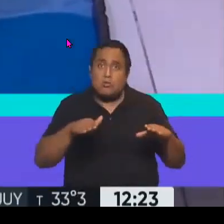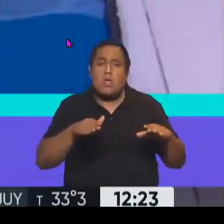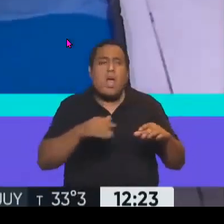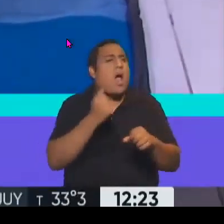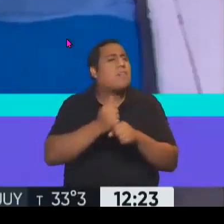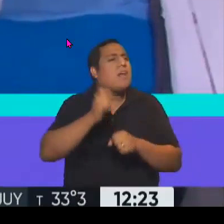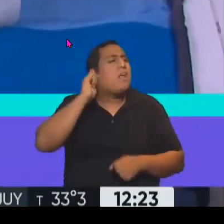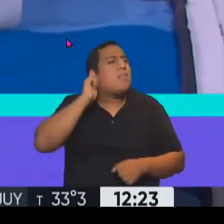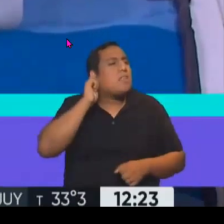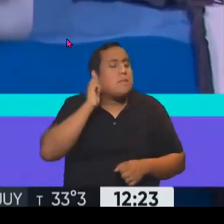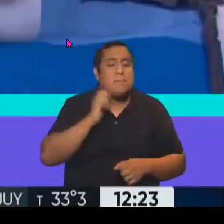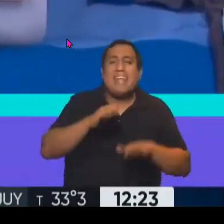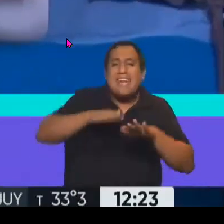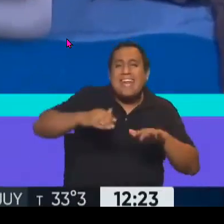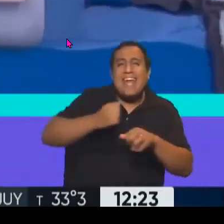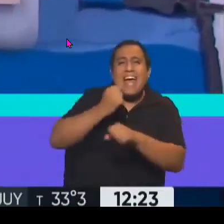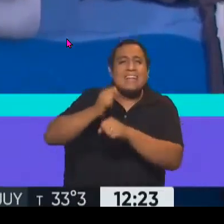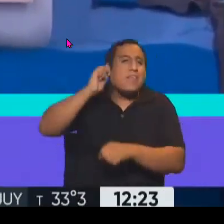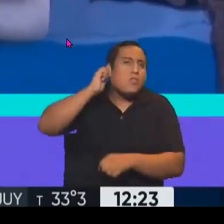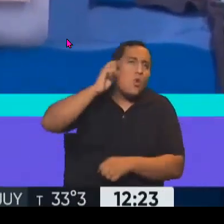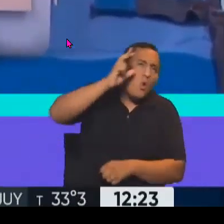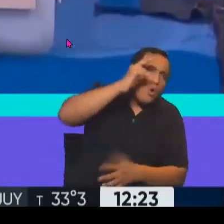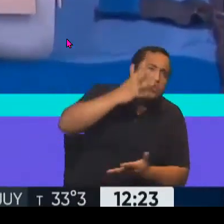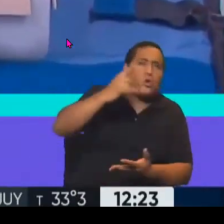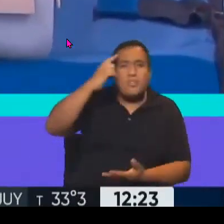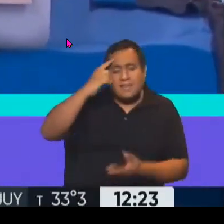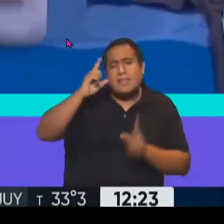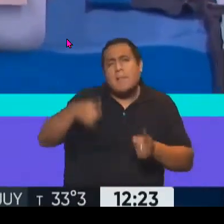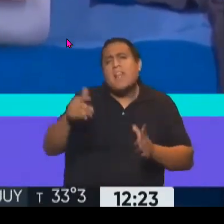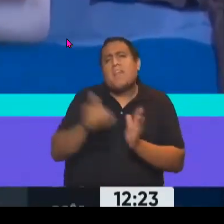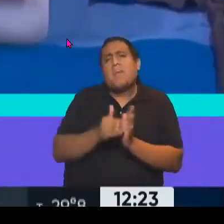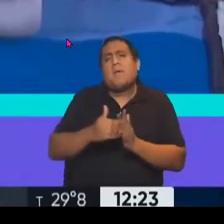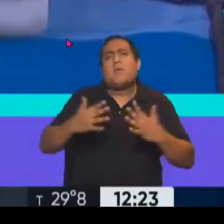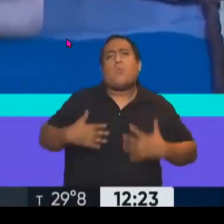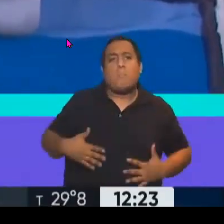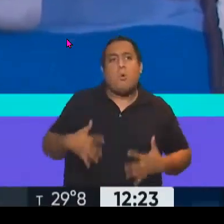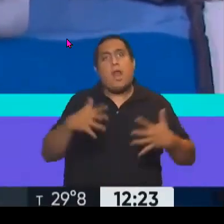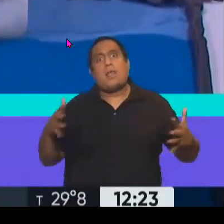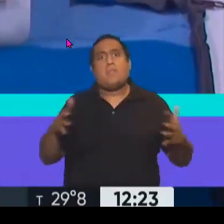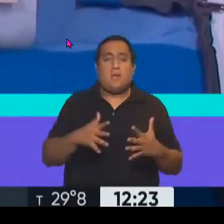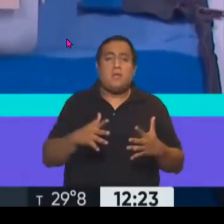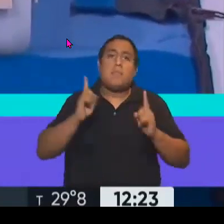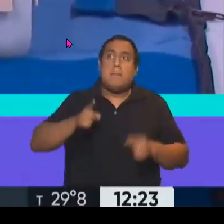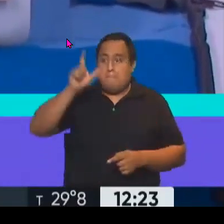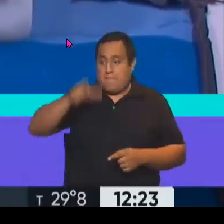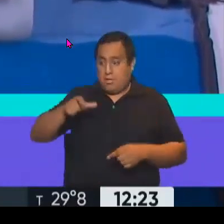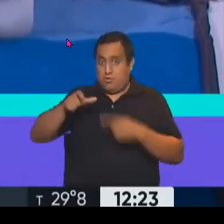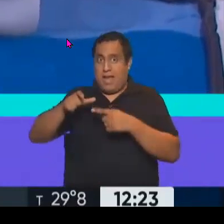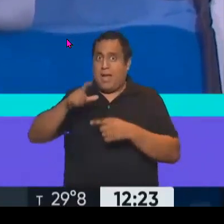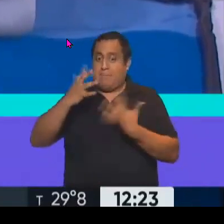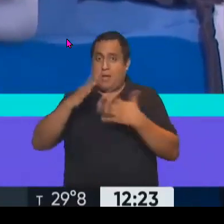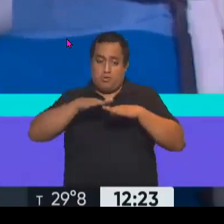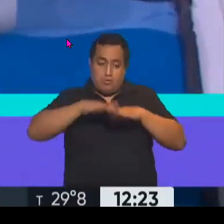niños, niñas, ¿hasta qué edad? Hasta los 8 o 10 años. También depende mucho la contextura y la fuerza que tenga la persona que va a hacer la